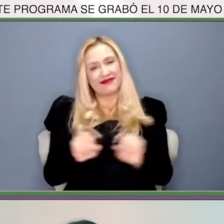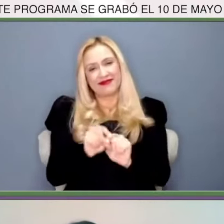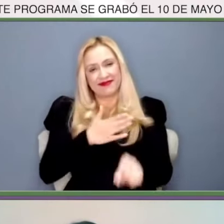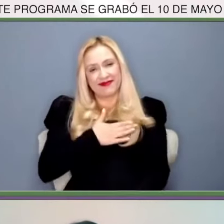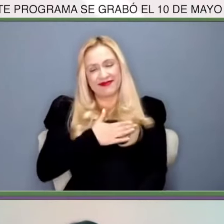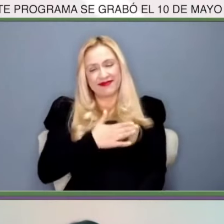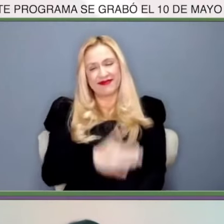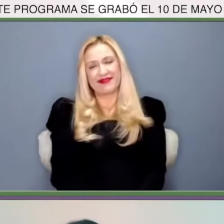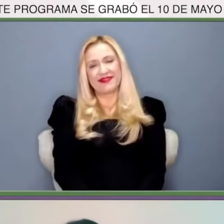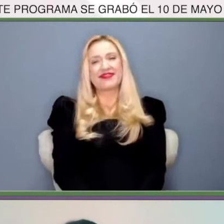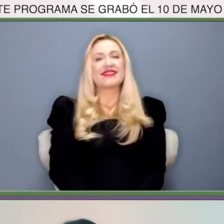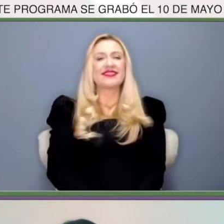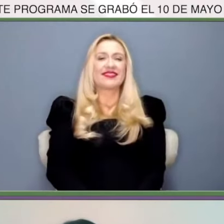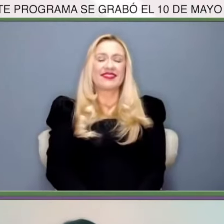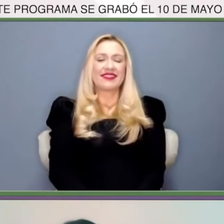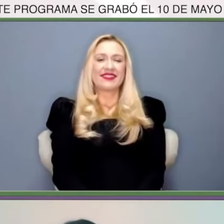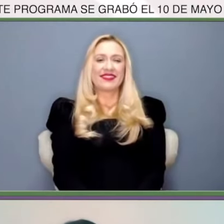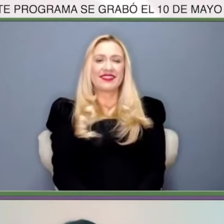participación.